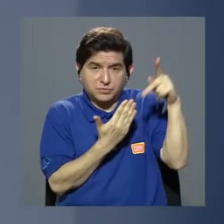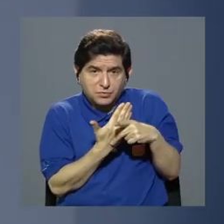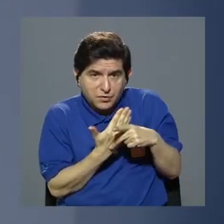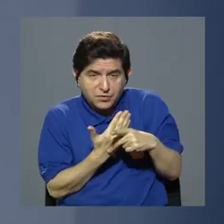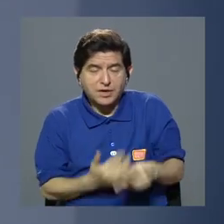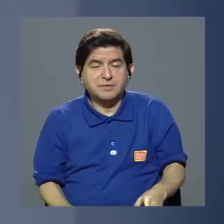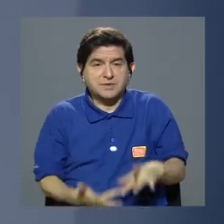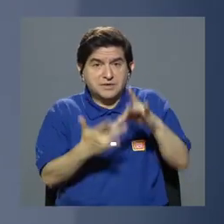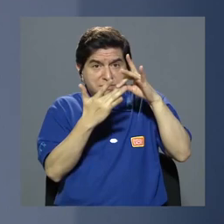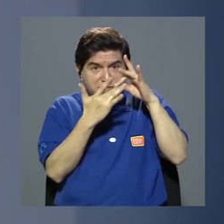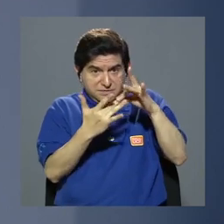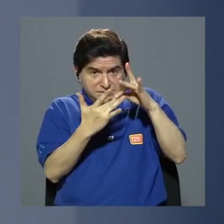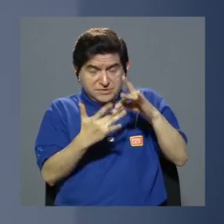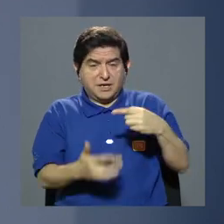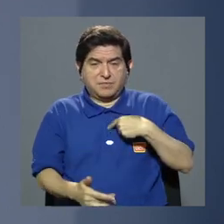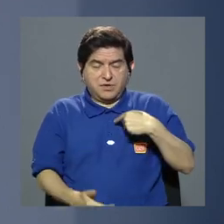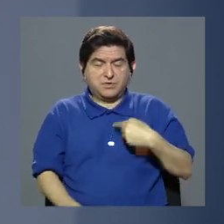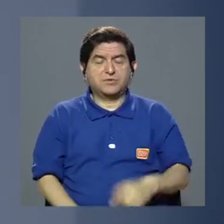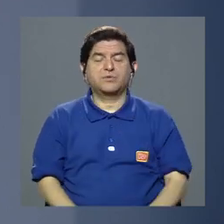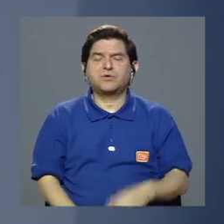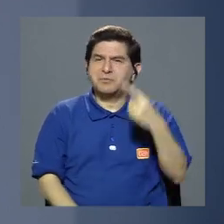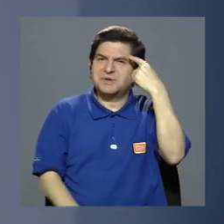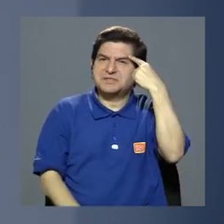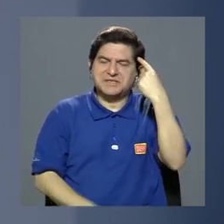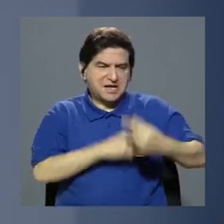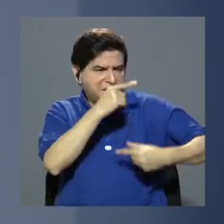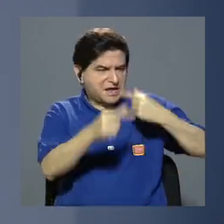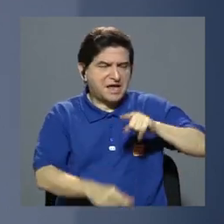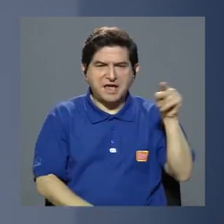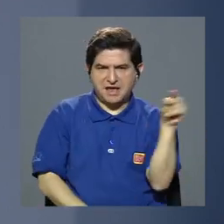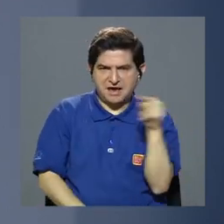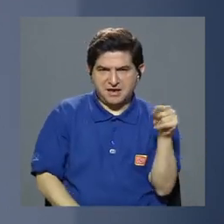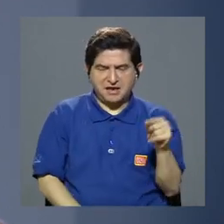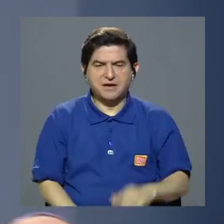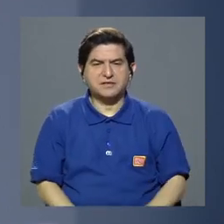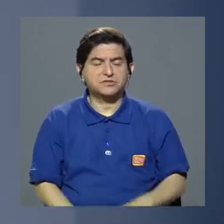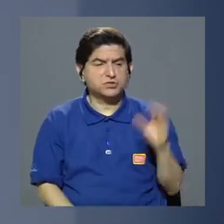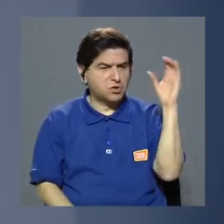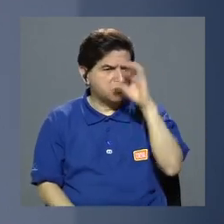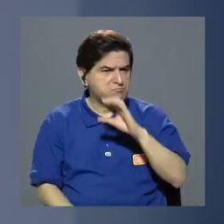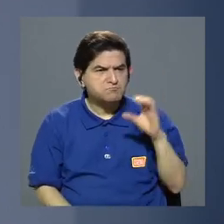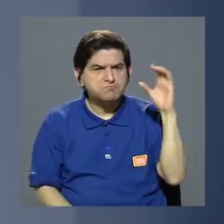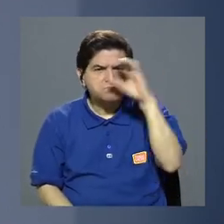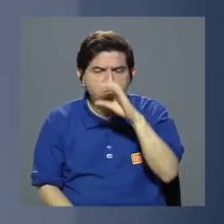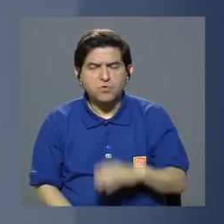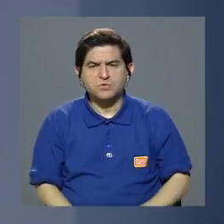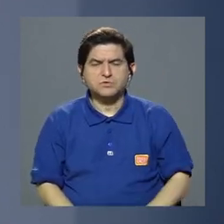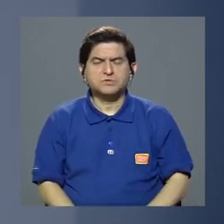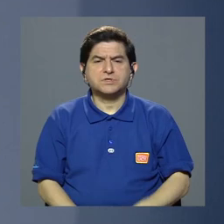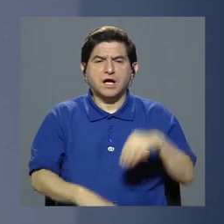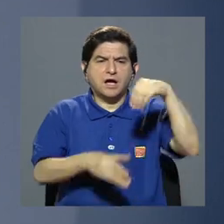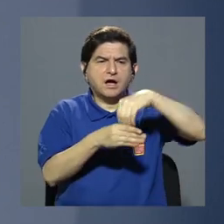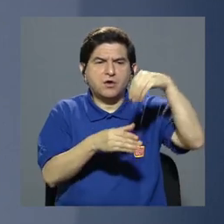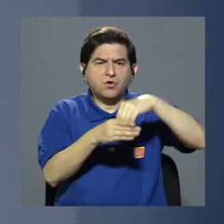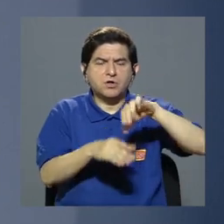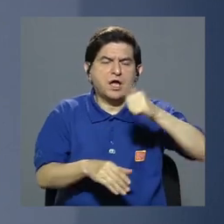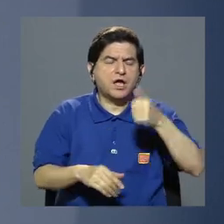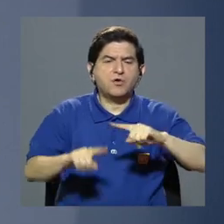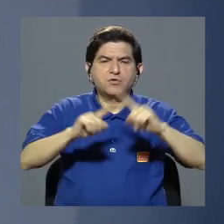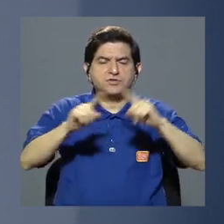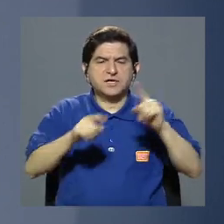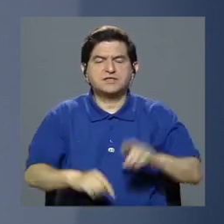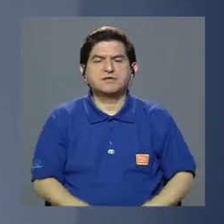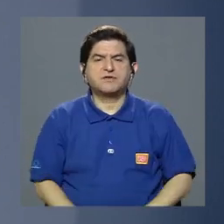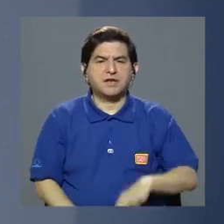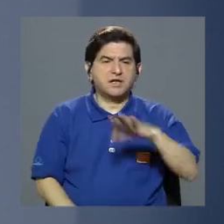y principalmente con uno como generación se está también deberá buscar y lo hacen cómo llevar sus contenidos a otras